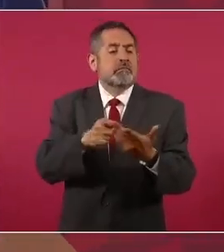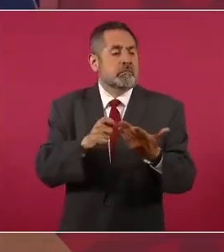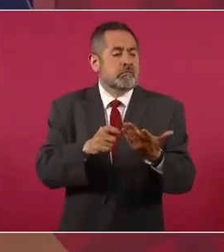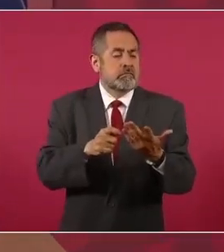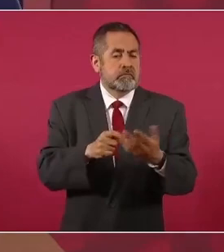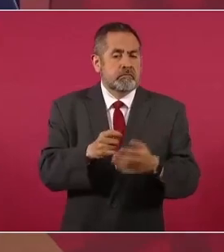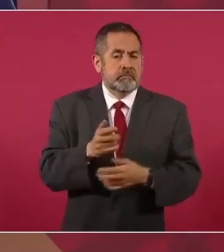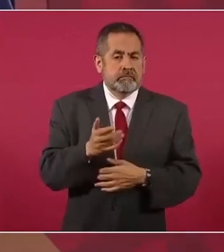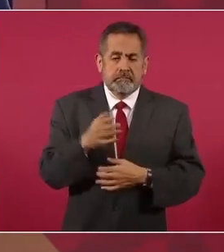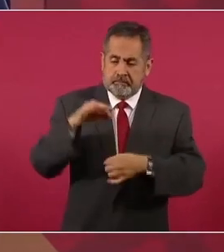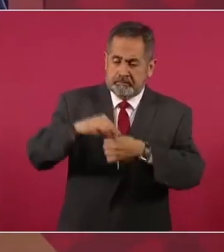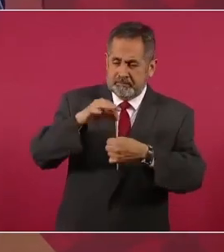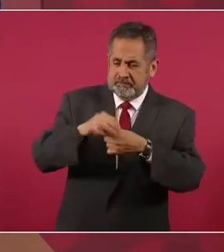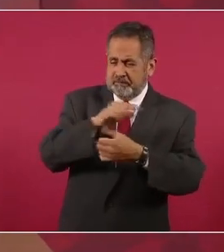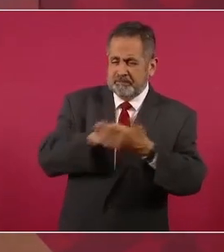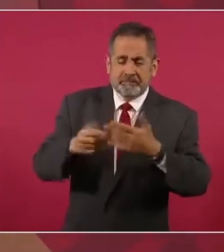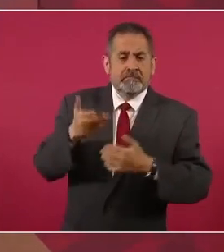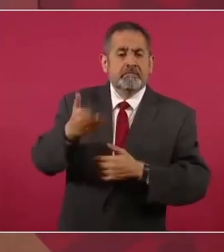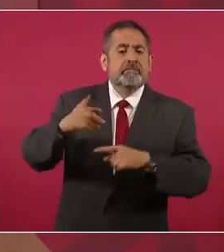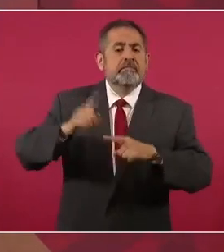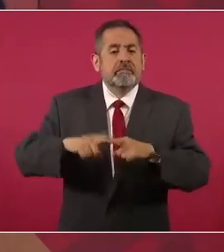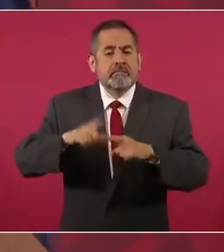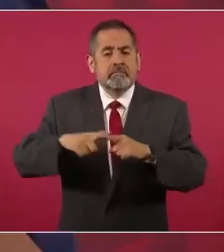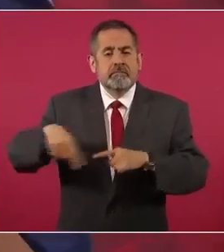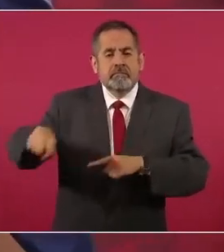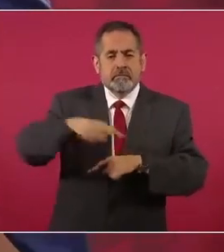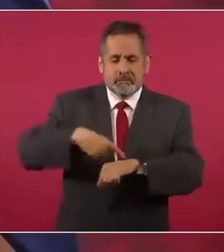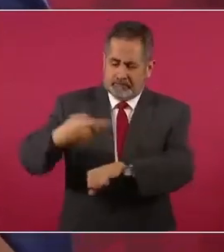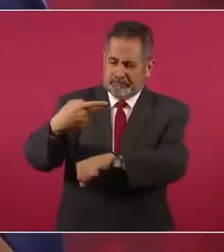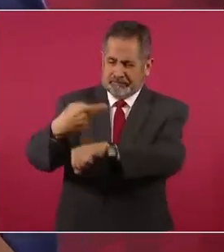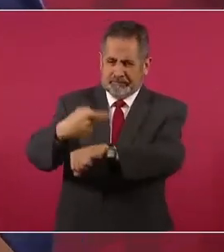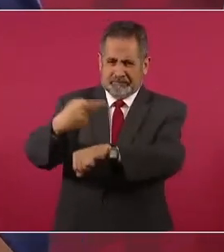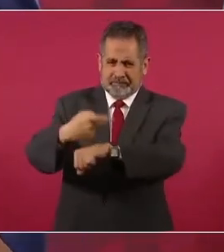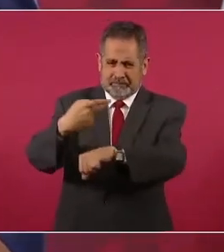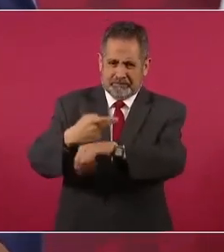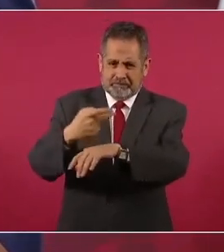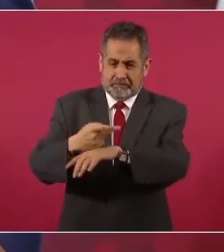votar los que terminaron la preparatoria.